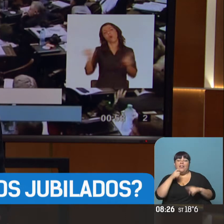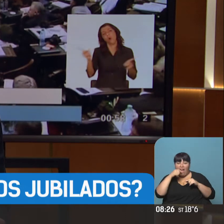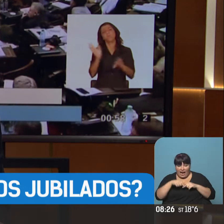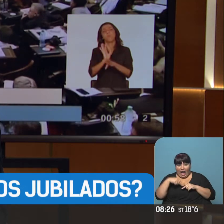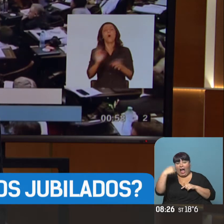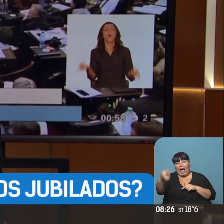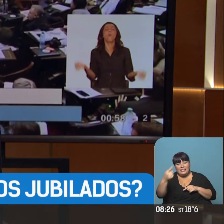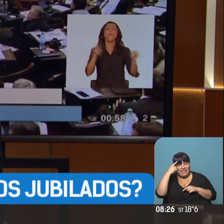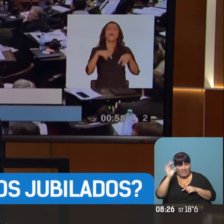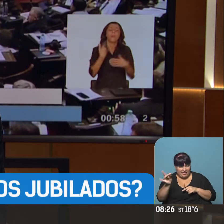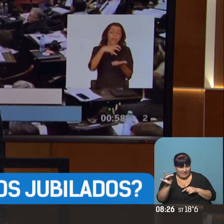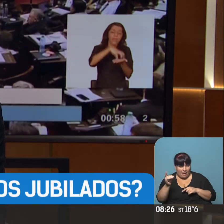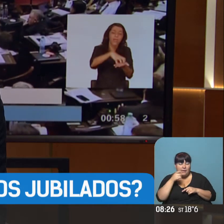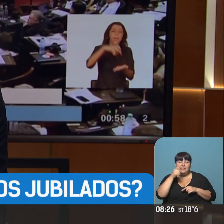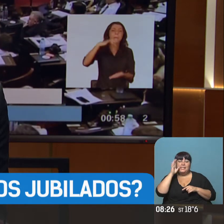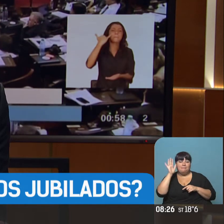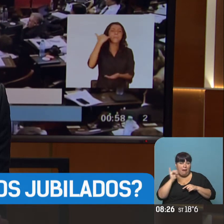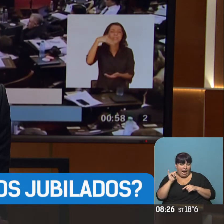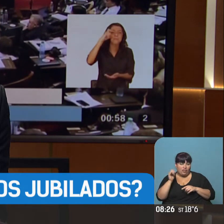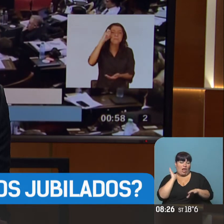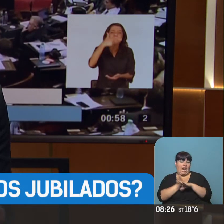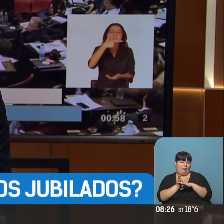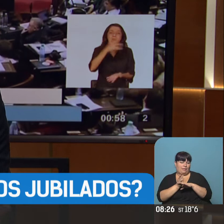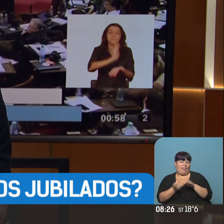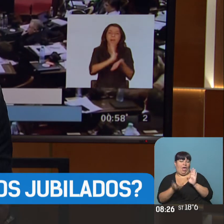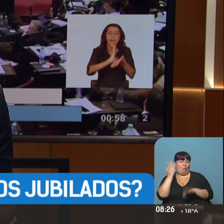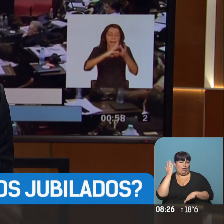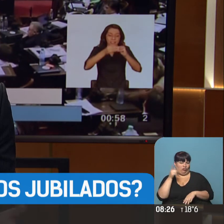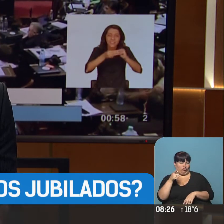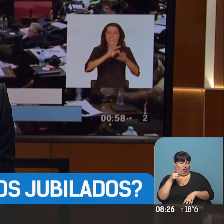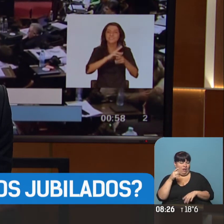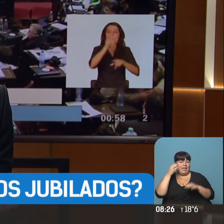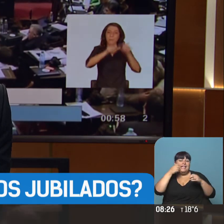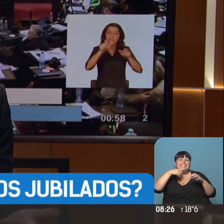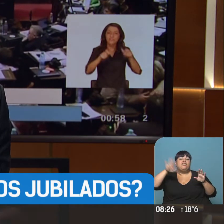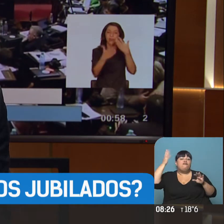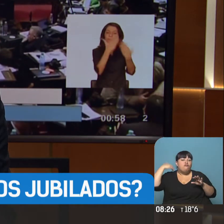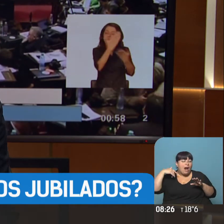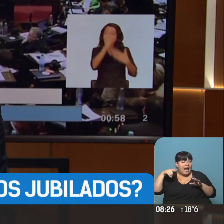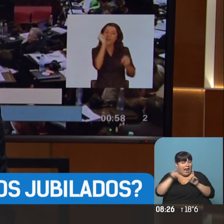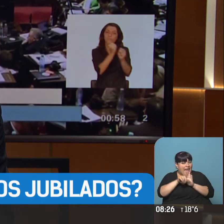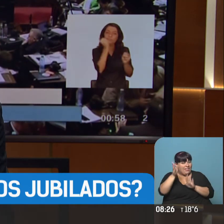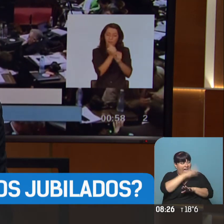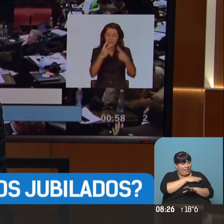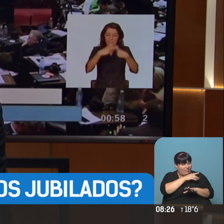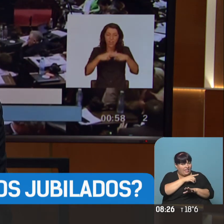diciembre. Si miramos marzo, en marzo le van a dar la mitad del aumento que le hubieran dado, que le correspondía con la